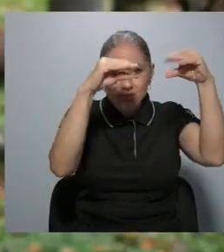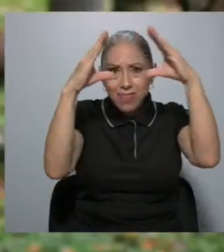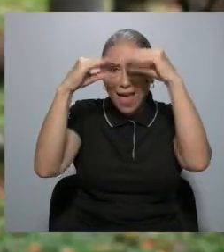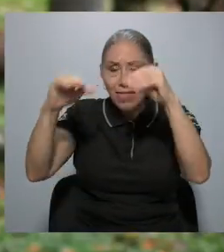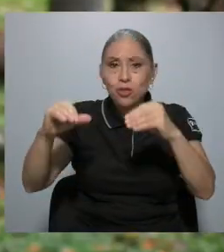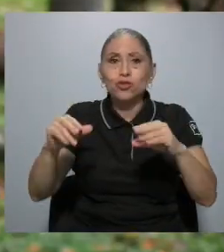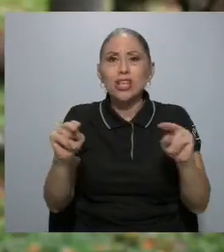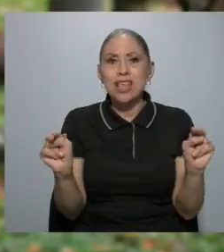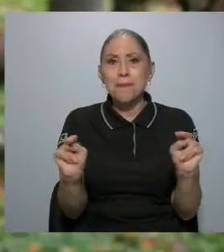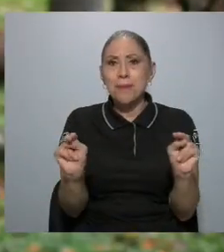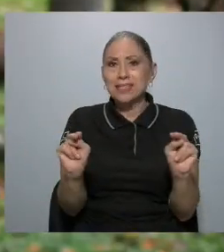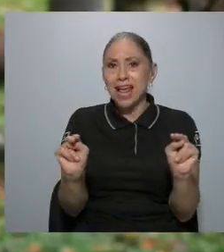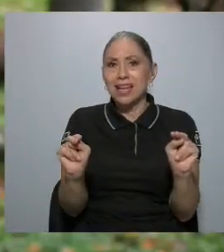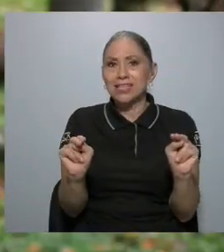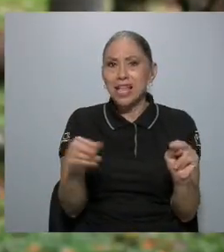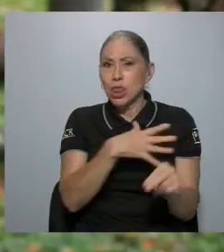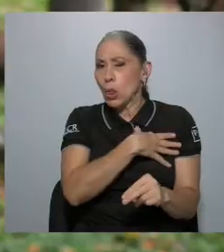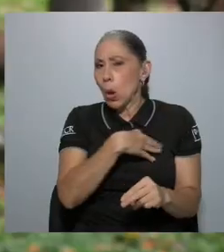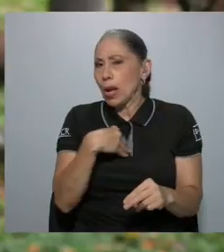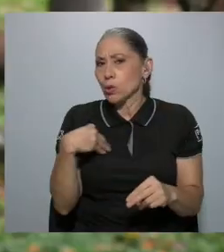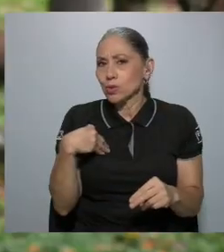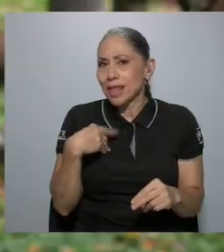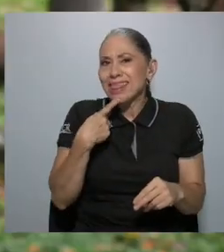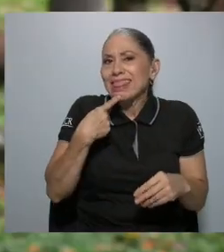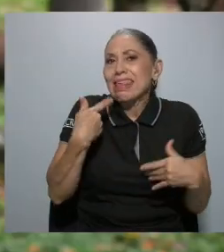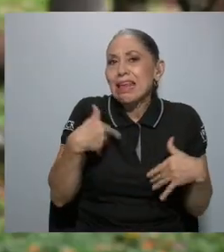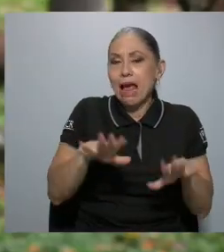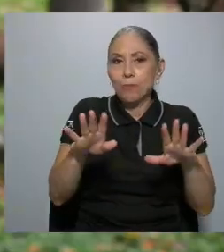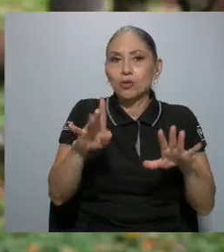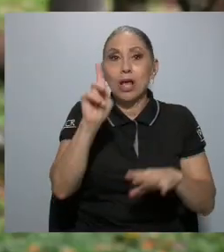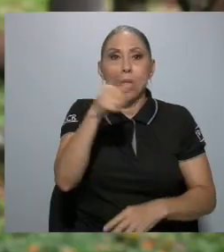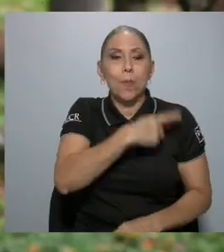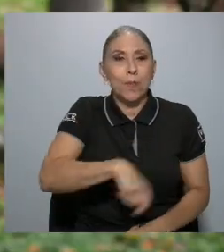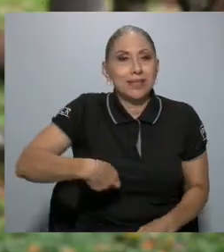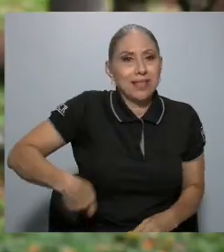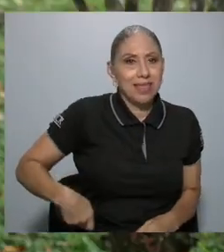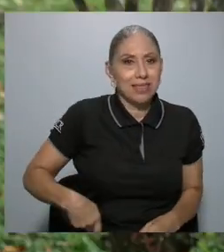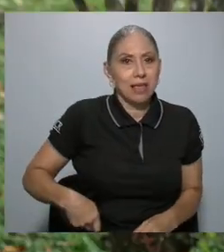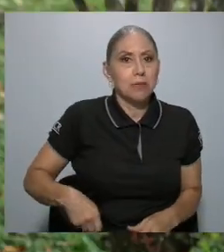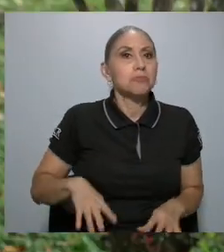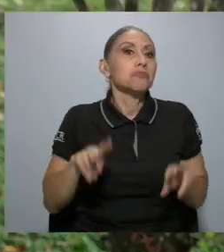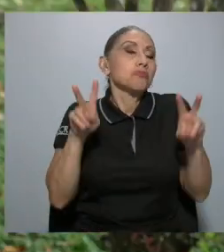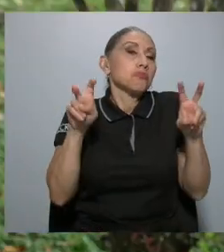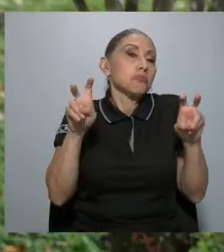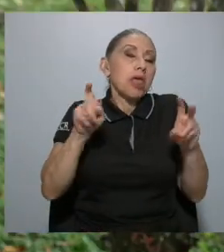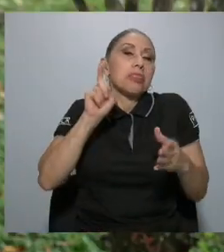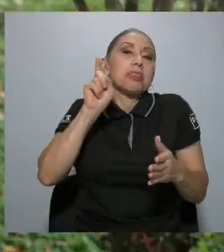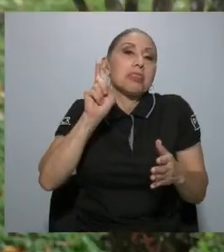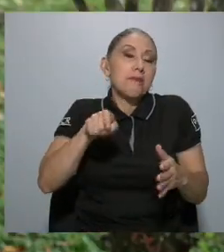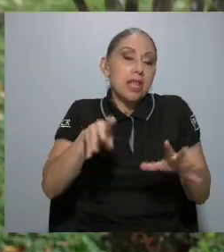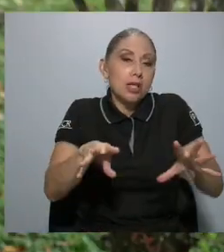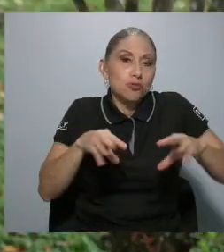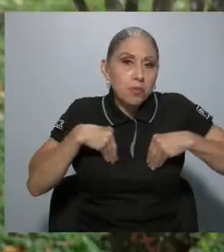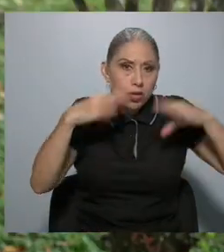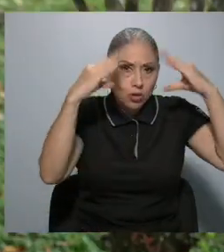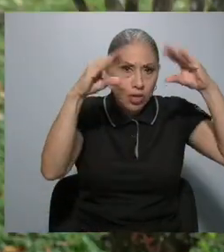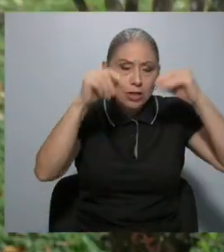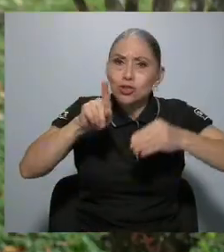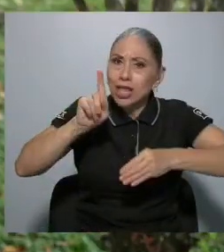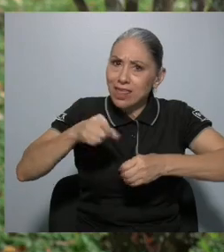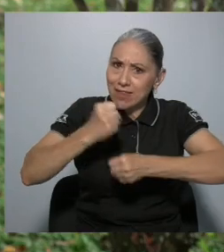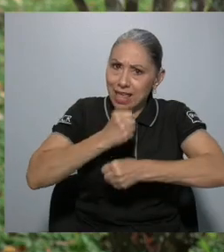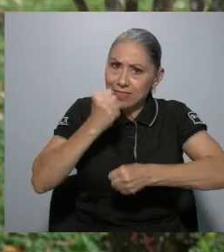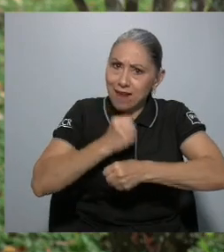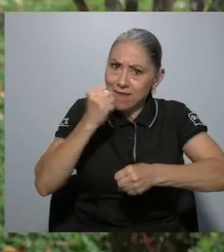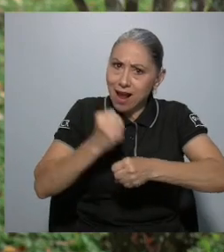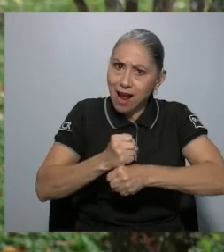cuando esos datos imparciales no le gustan, digamos, a un presidente? En buena teoría debería asumir los datos